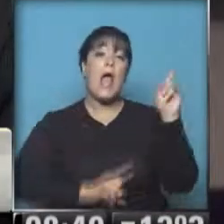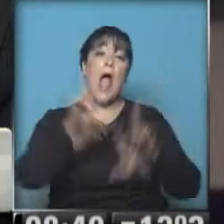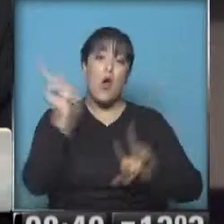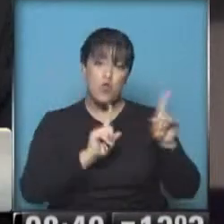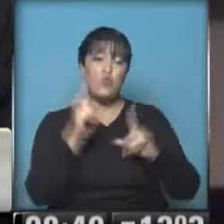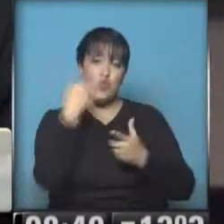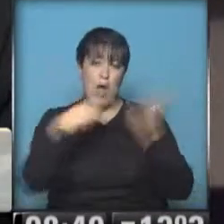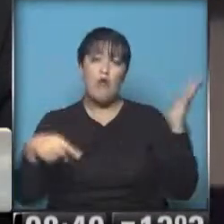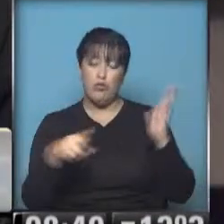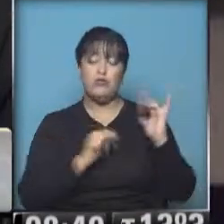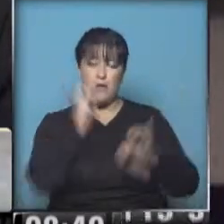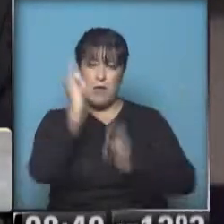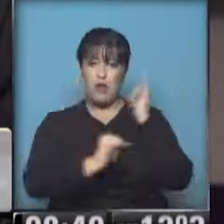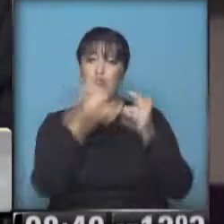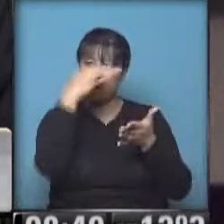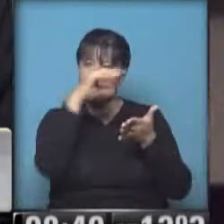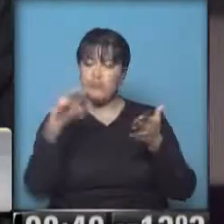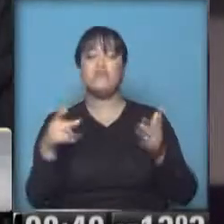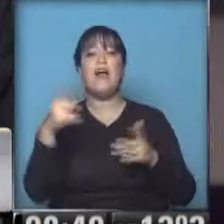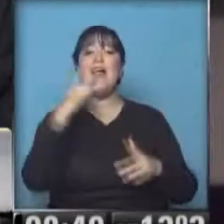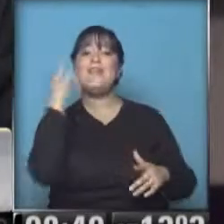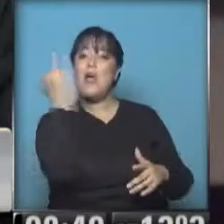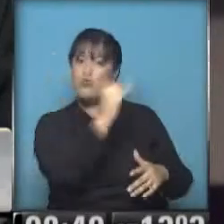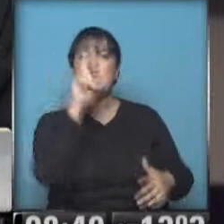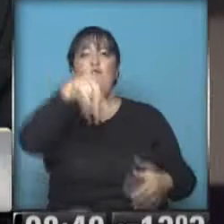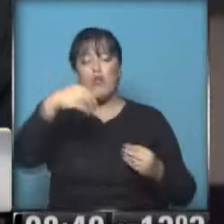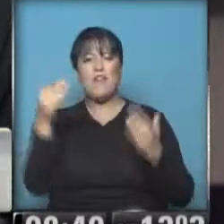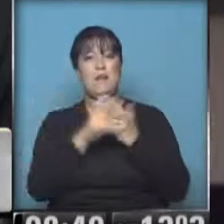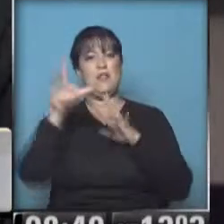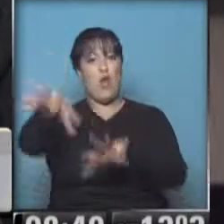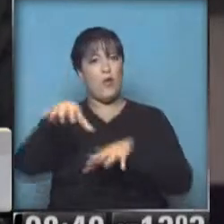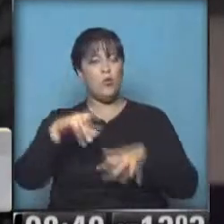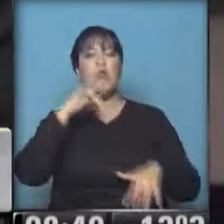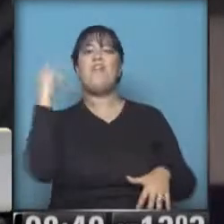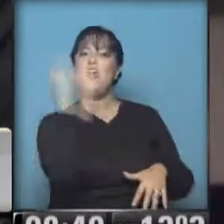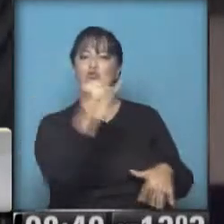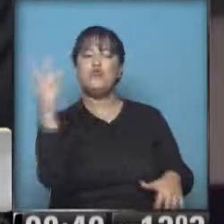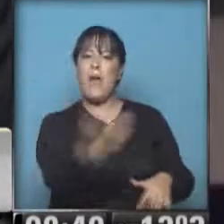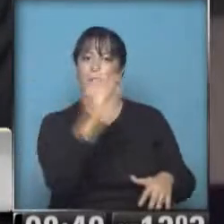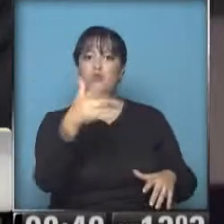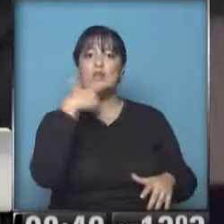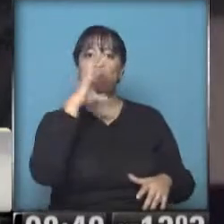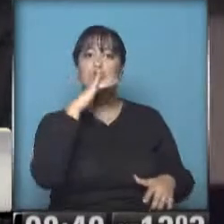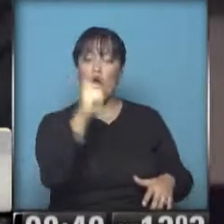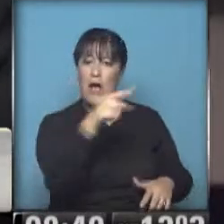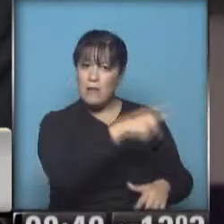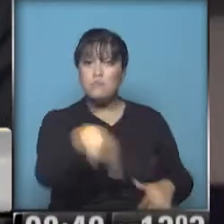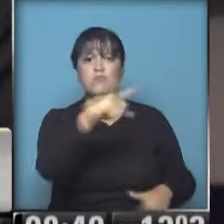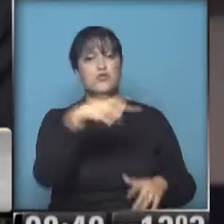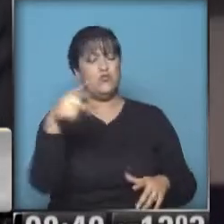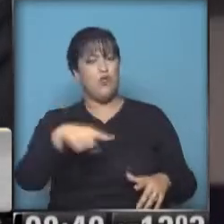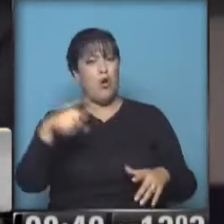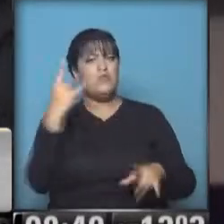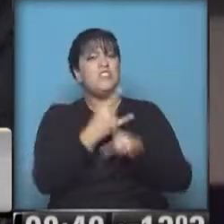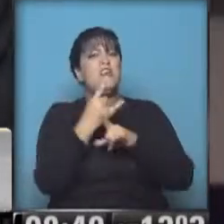podemos hacer sobre el tema primero la denuncia la está haciendo el ministerio de agricultura esto es lo que le da mayor formalidad a un tema que siempre es